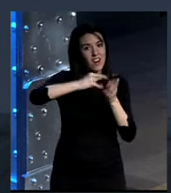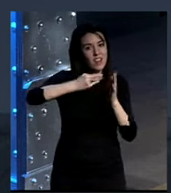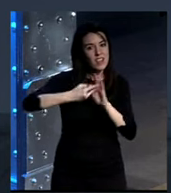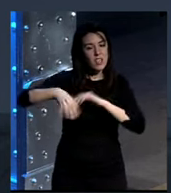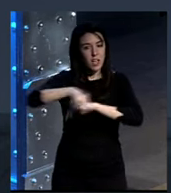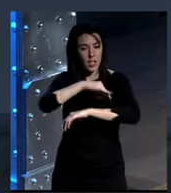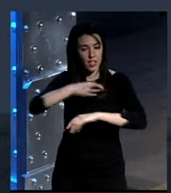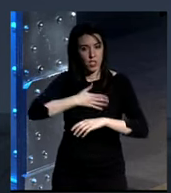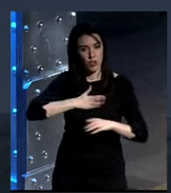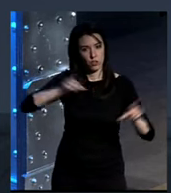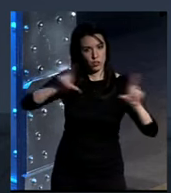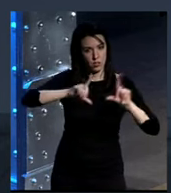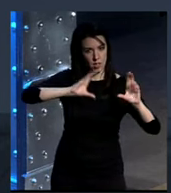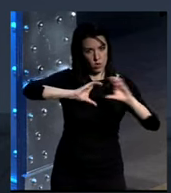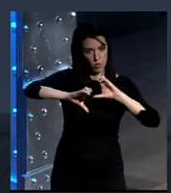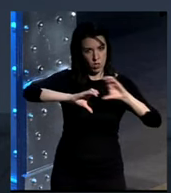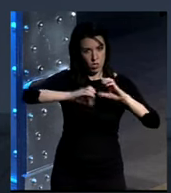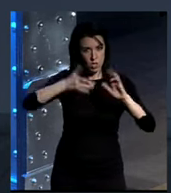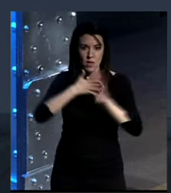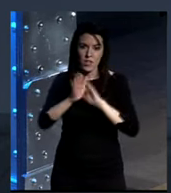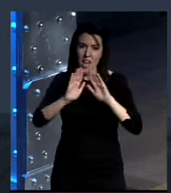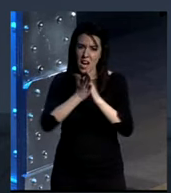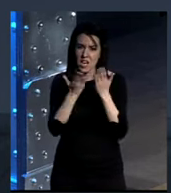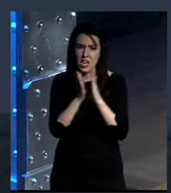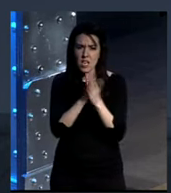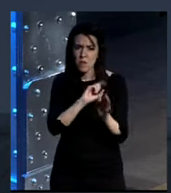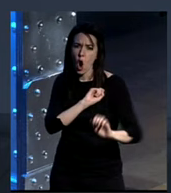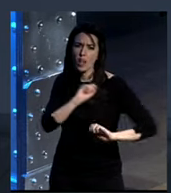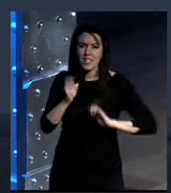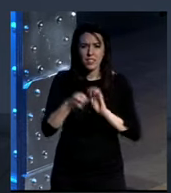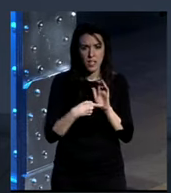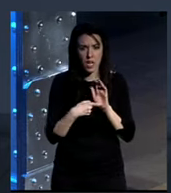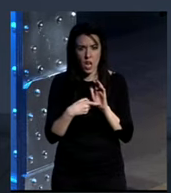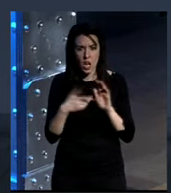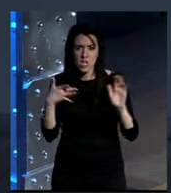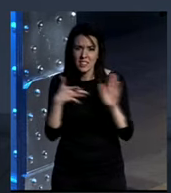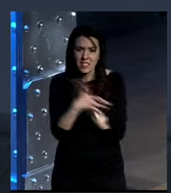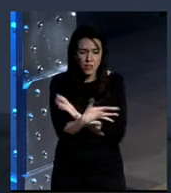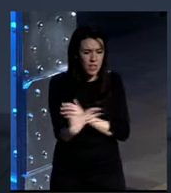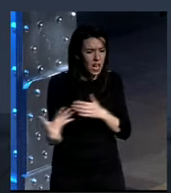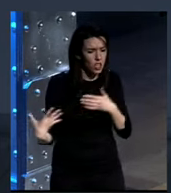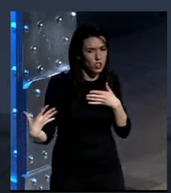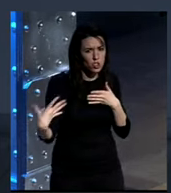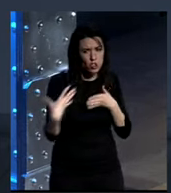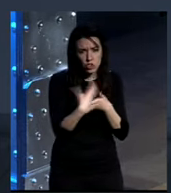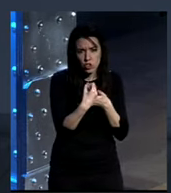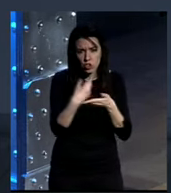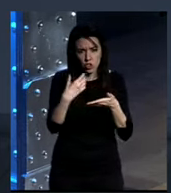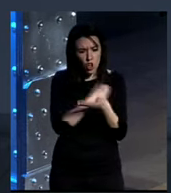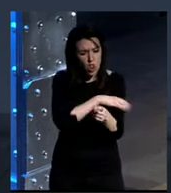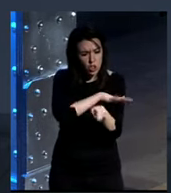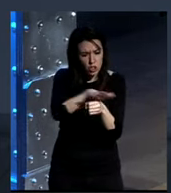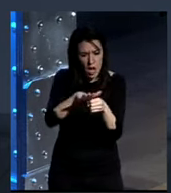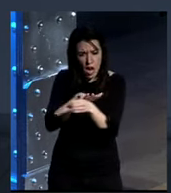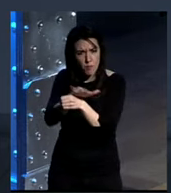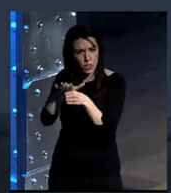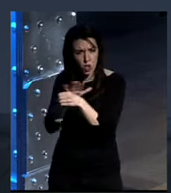Es de nuevo un libro integral. Están absolutamente tratados todos los aspectos